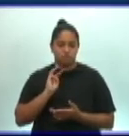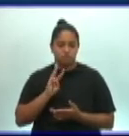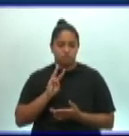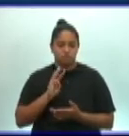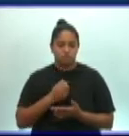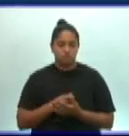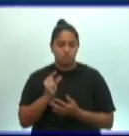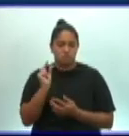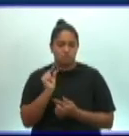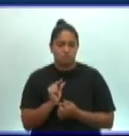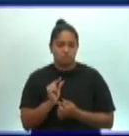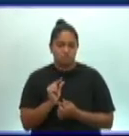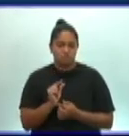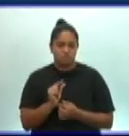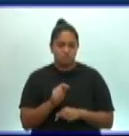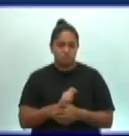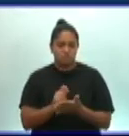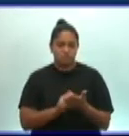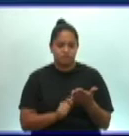independiente del encuentro de hoy.